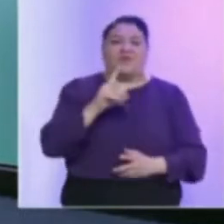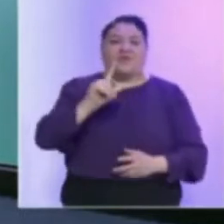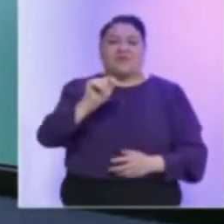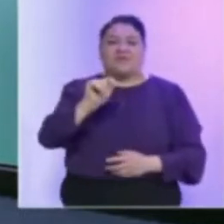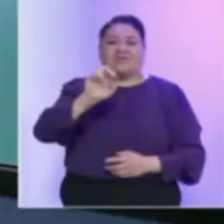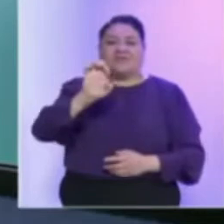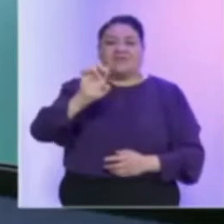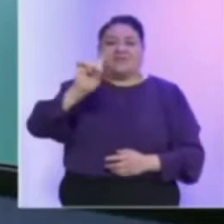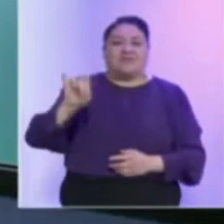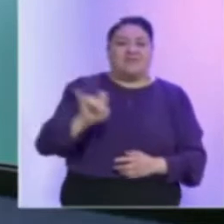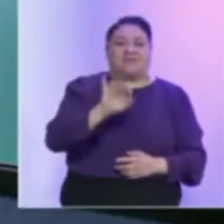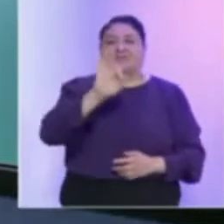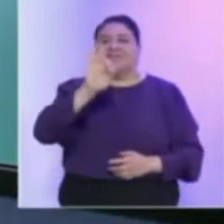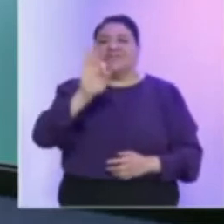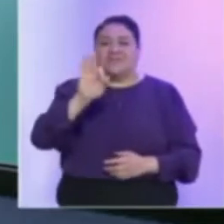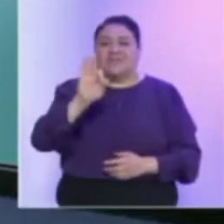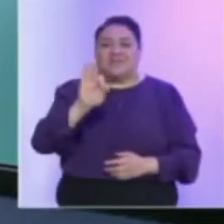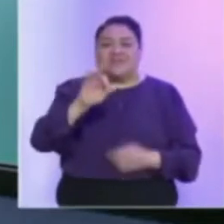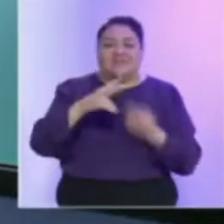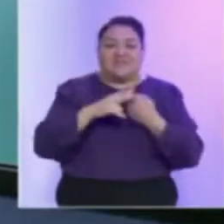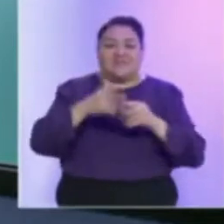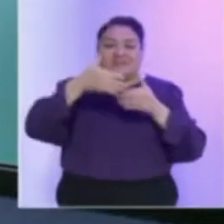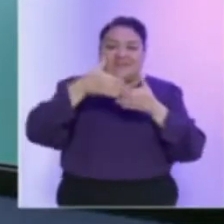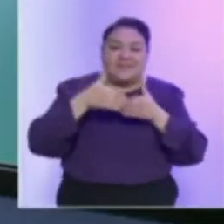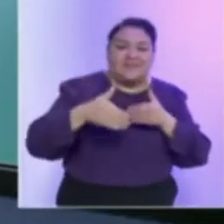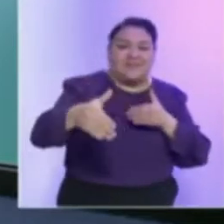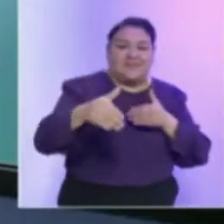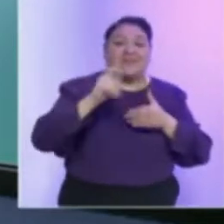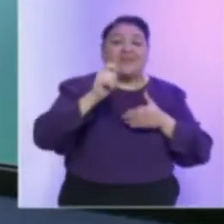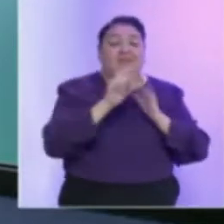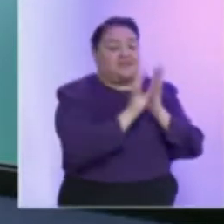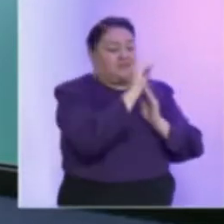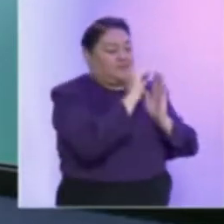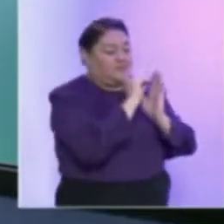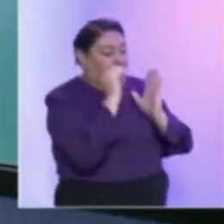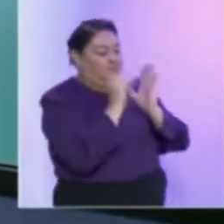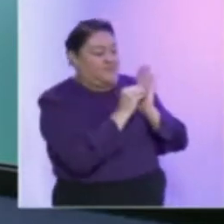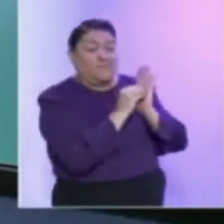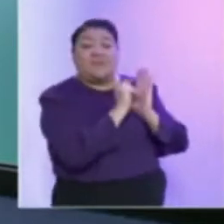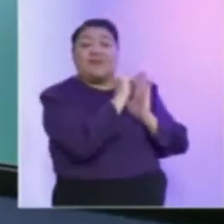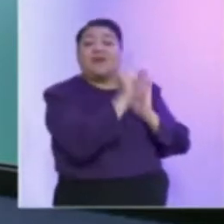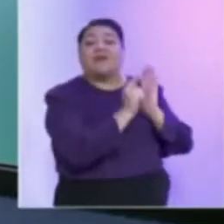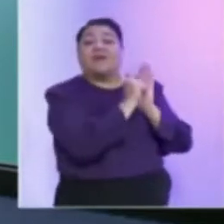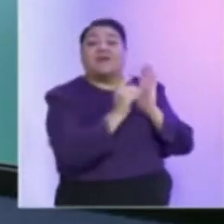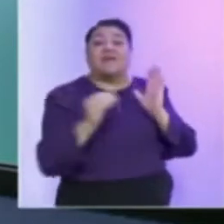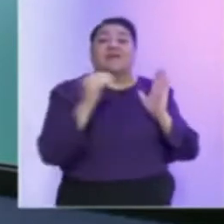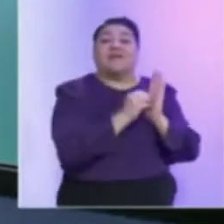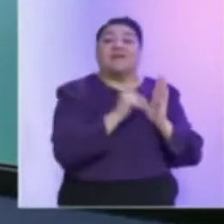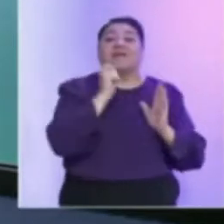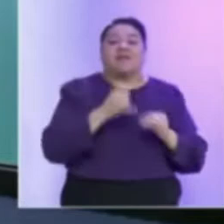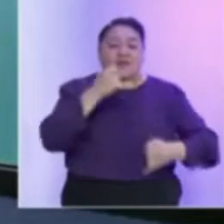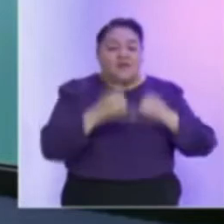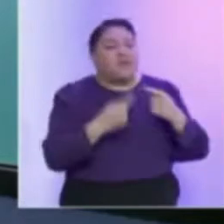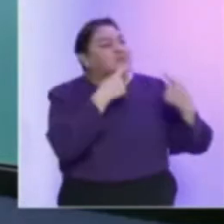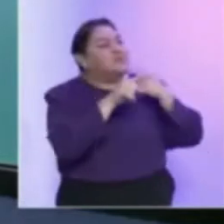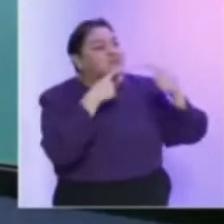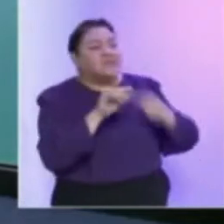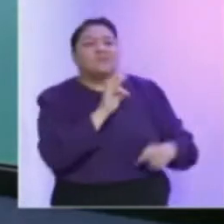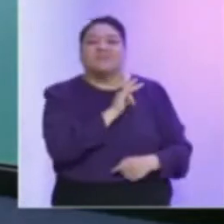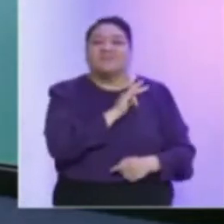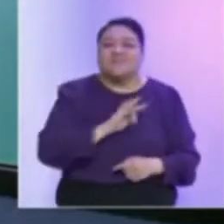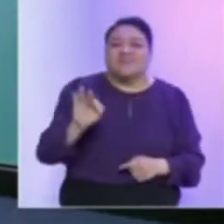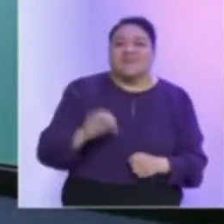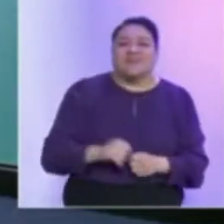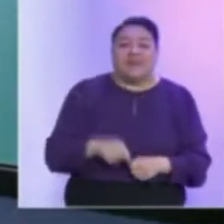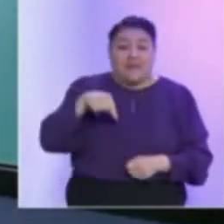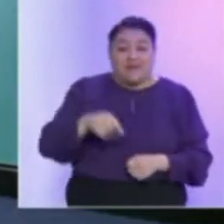Poder Judicial de la Federación y se estableció en la Constitución y en la ley un sistema de medios de impugnación. Así